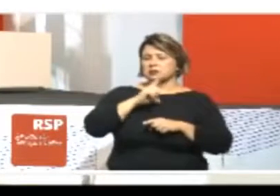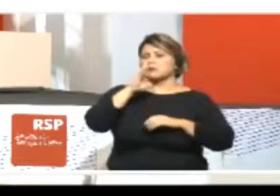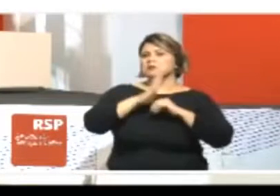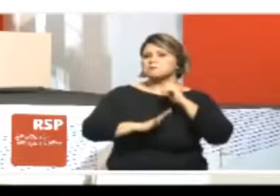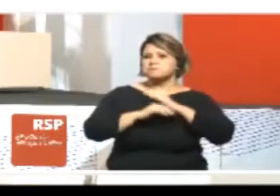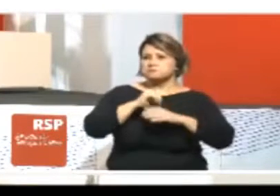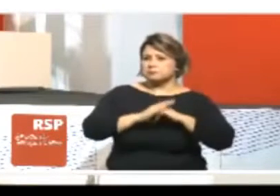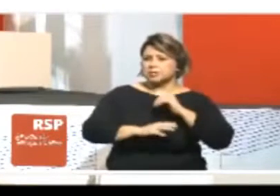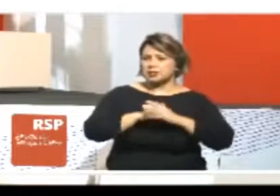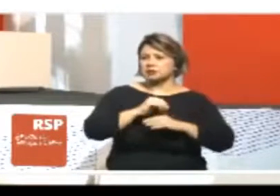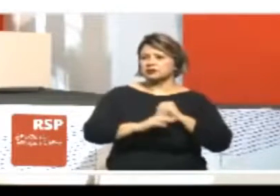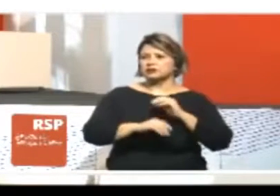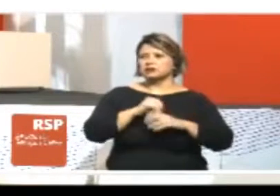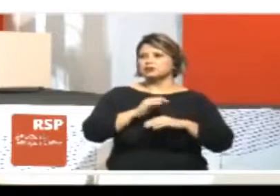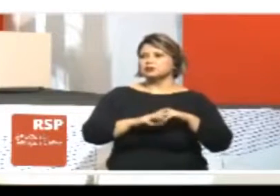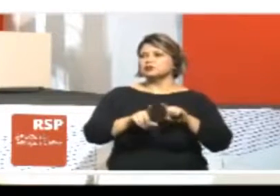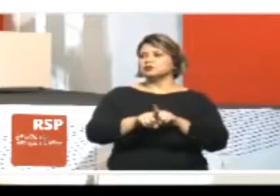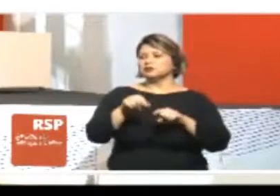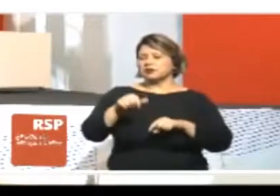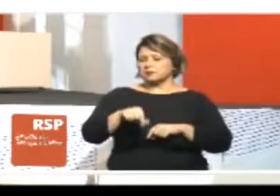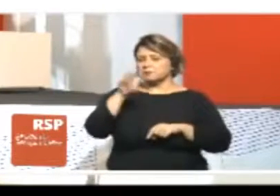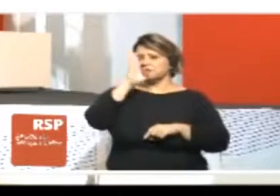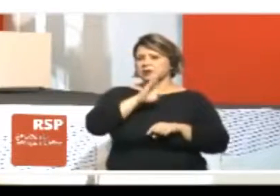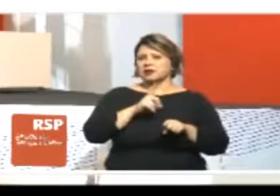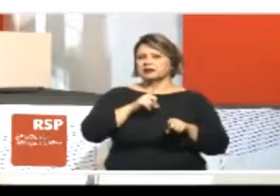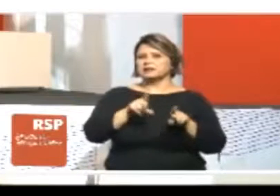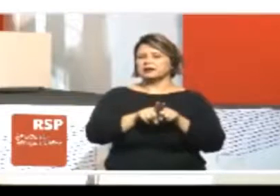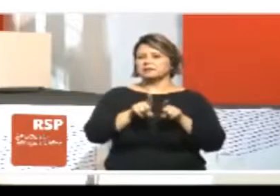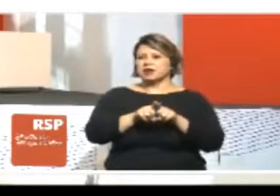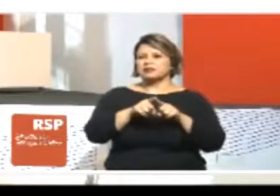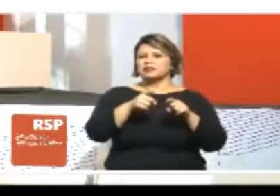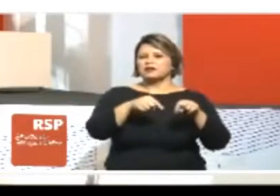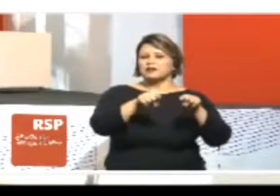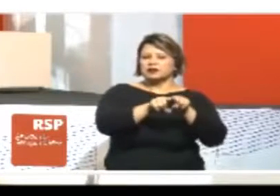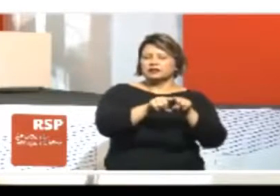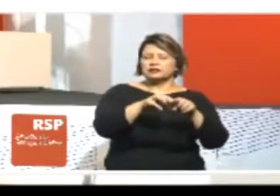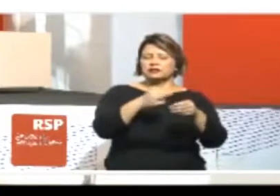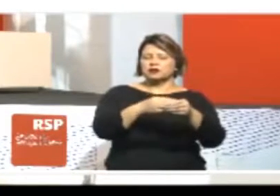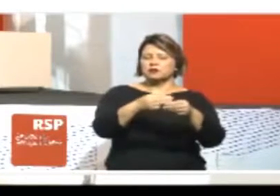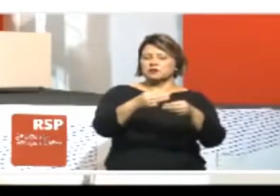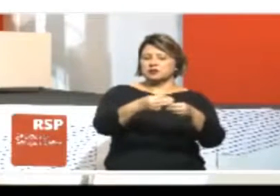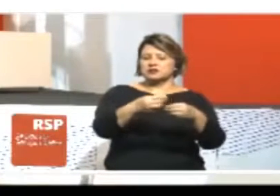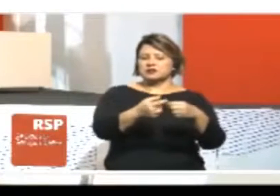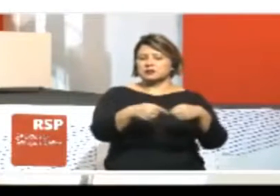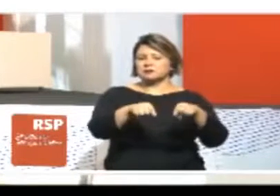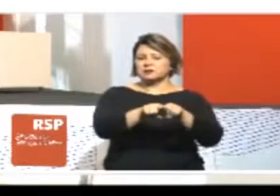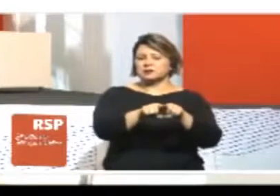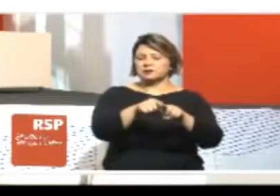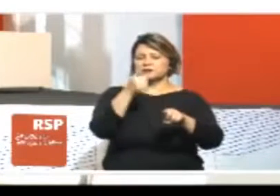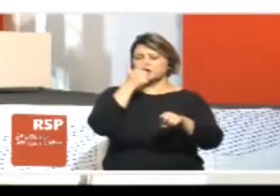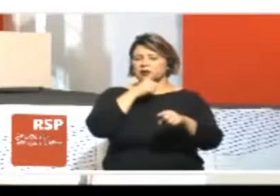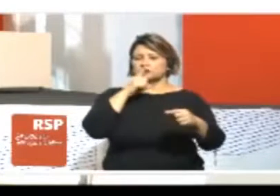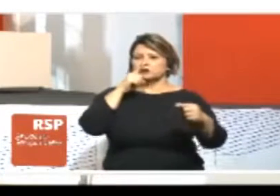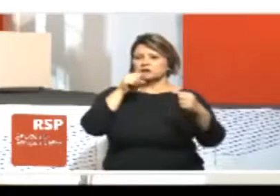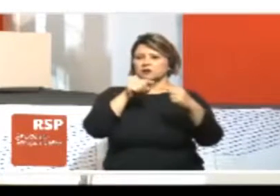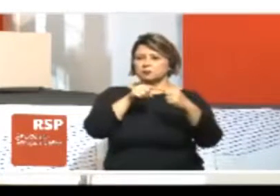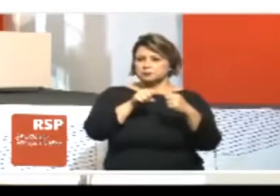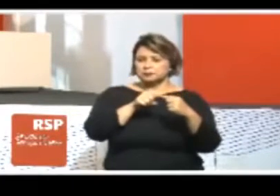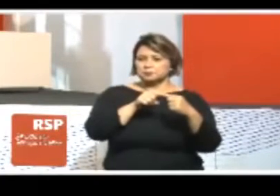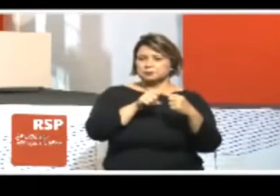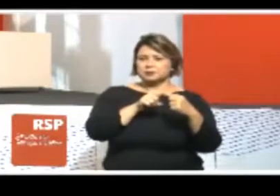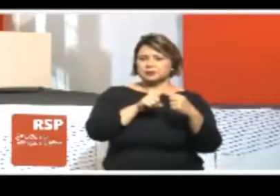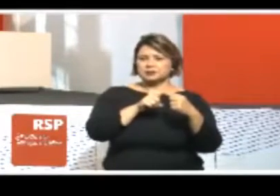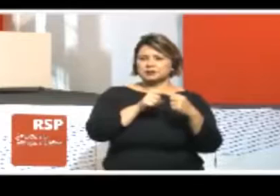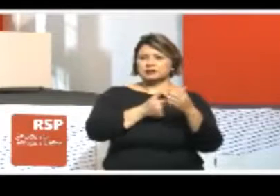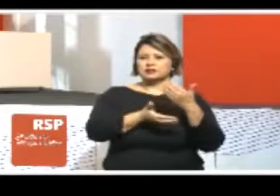asociarse para poder obtener los beneficios de economía de escala. En lugar de contratar un arquitecto, cada municipalidad,